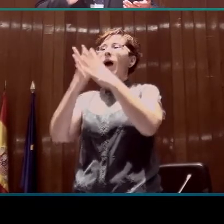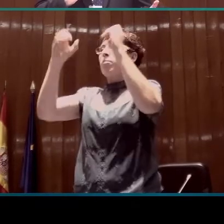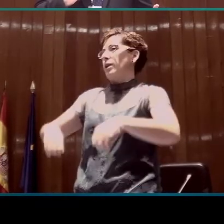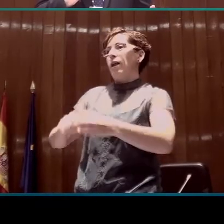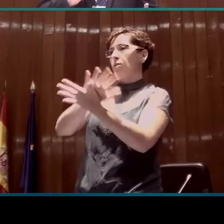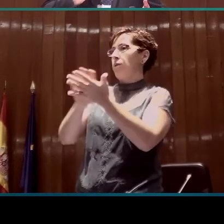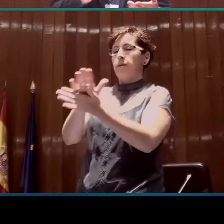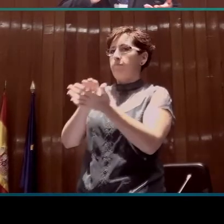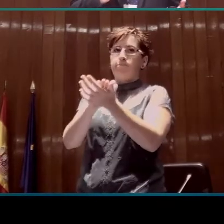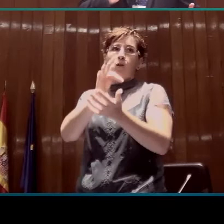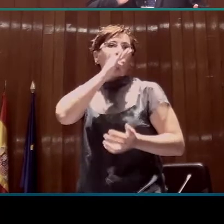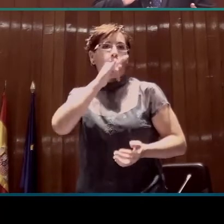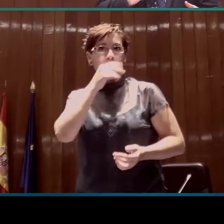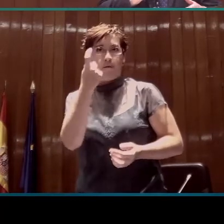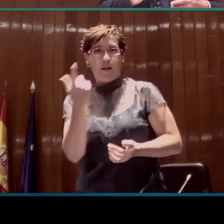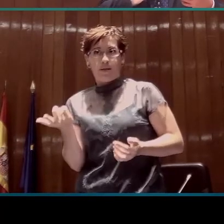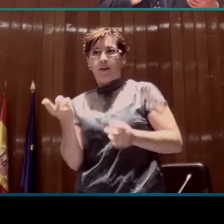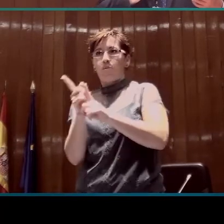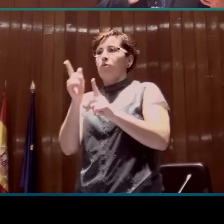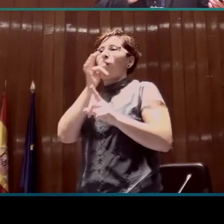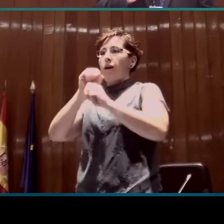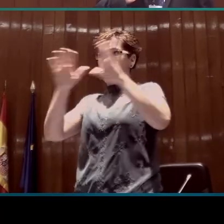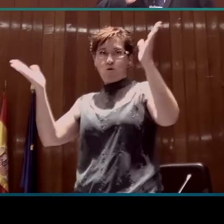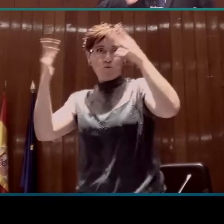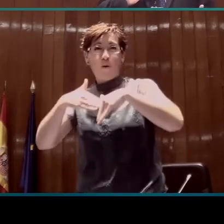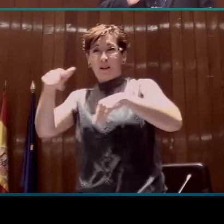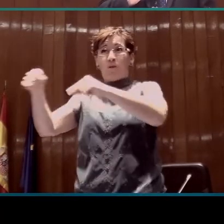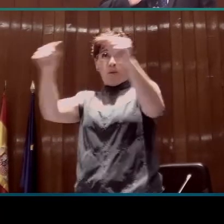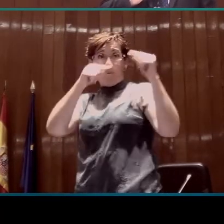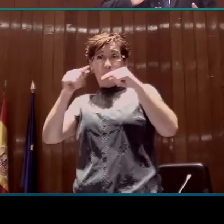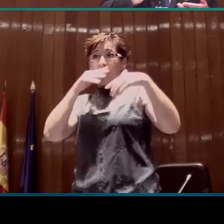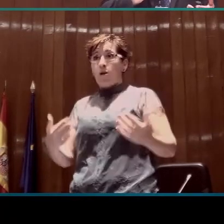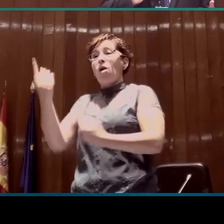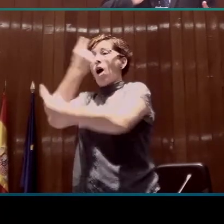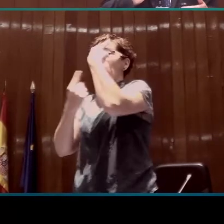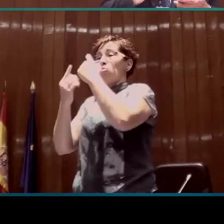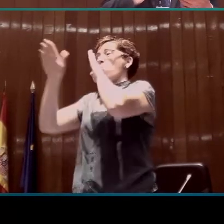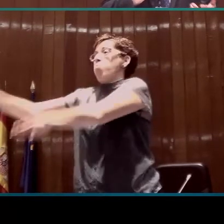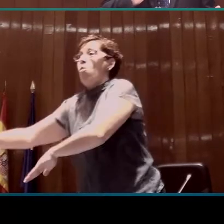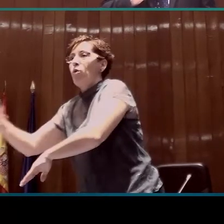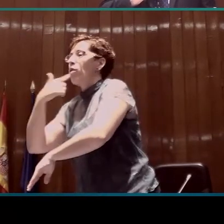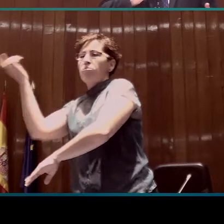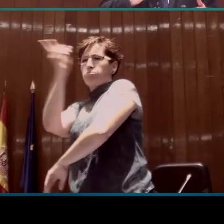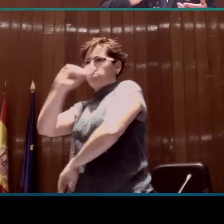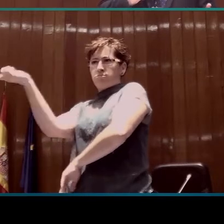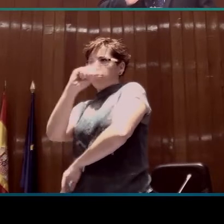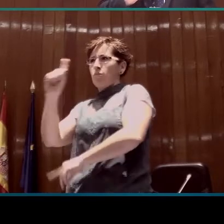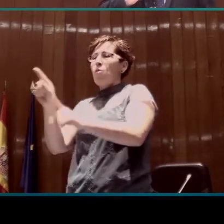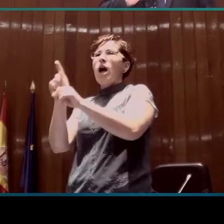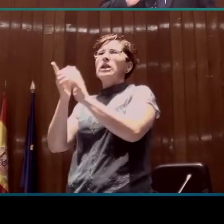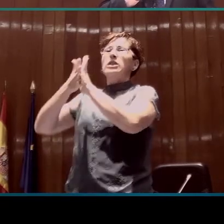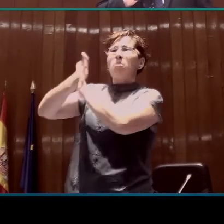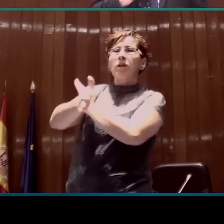mayor iconicidad de la lengua de signos que, bueno, en algunas posiciones extremistas abogaría por la no diferenciación entre